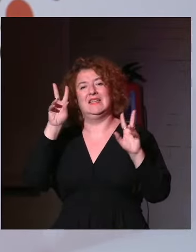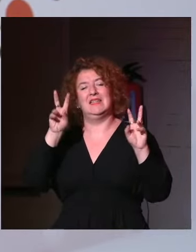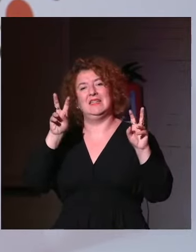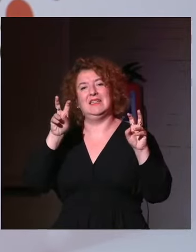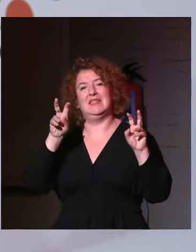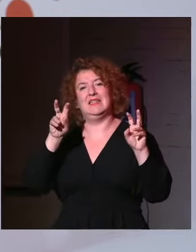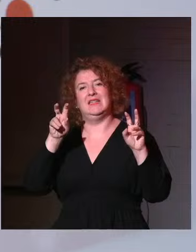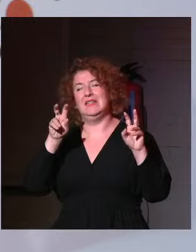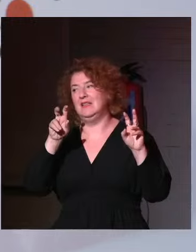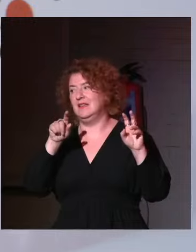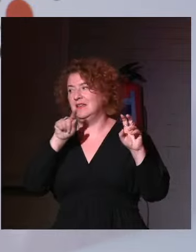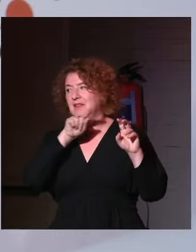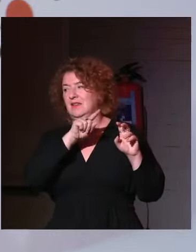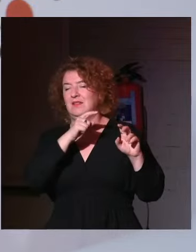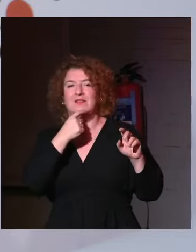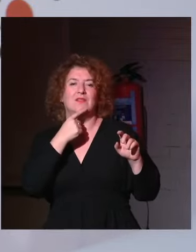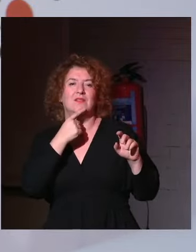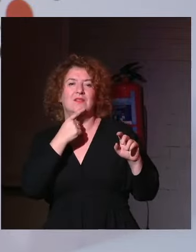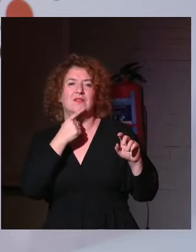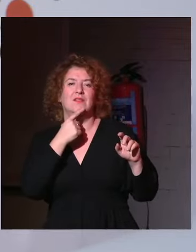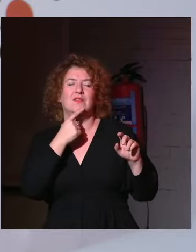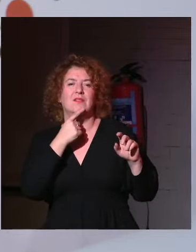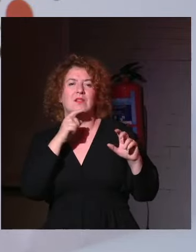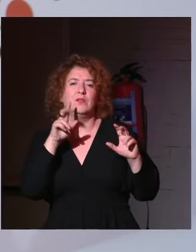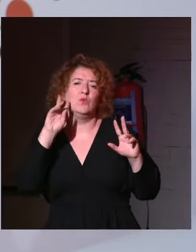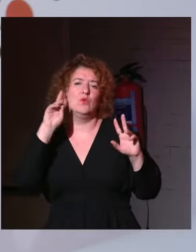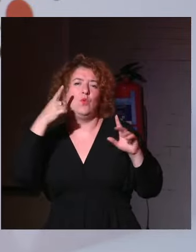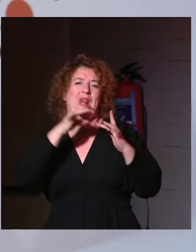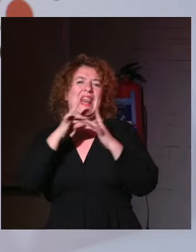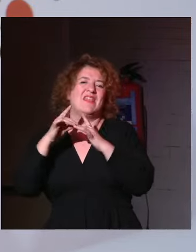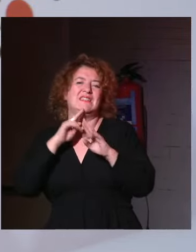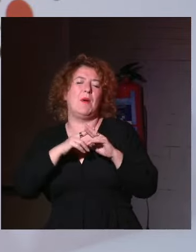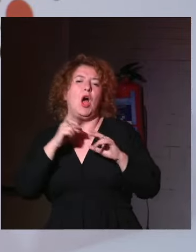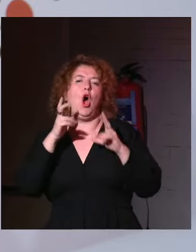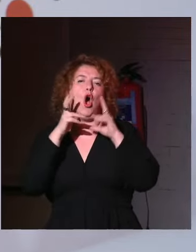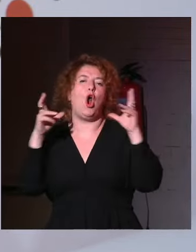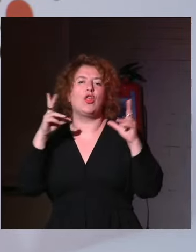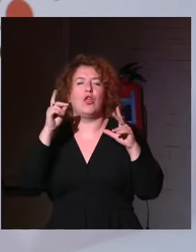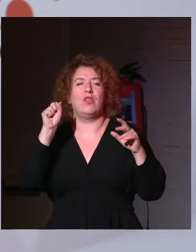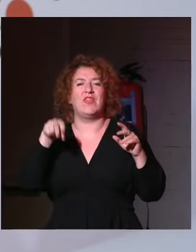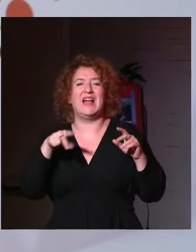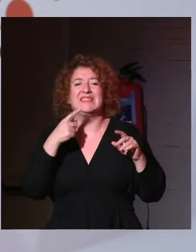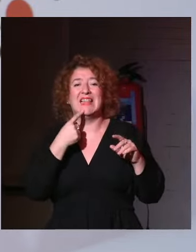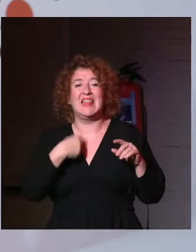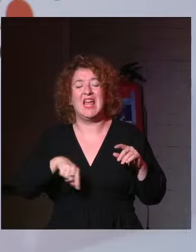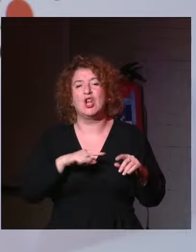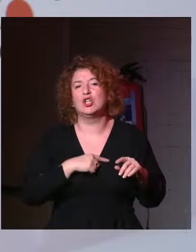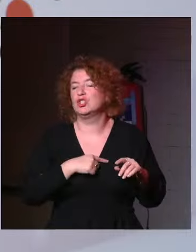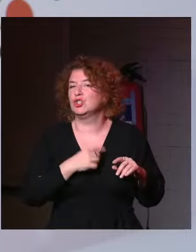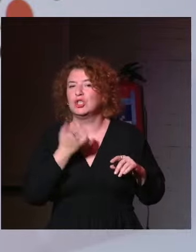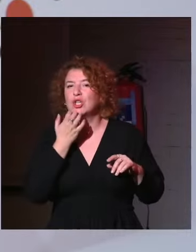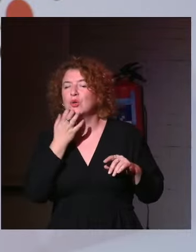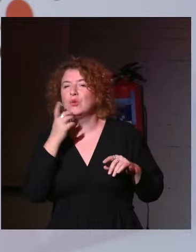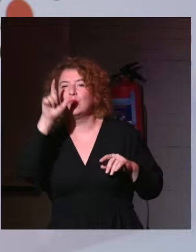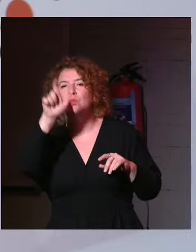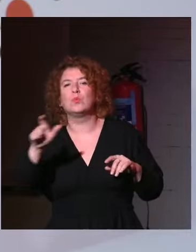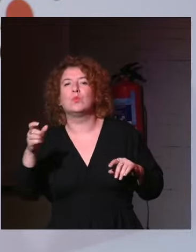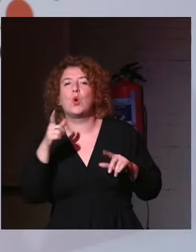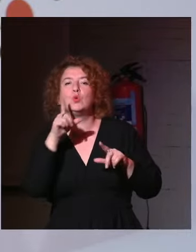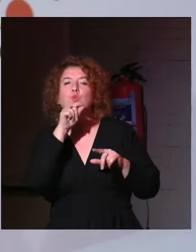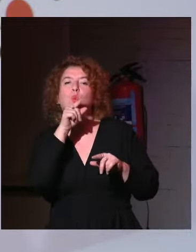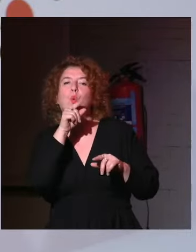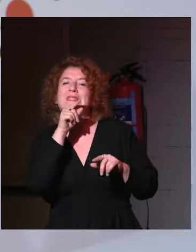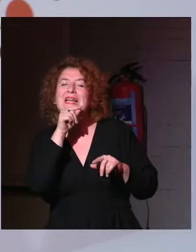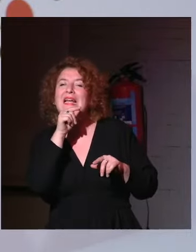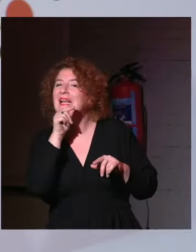se llama se hace Llamar el gordo dan dijo que son el brazo armado o sea estamos hablando que no no es que son buenos en Twitter sino que